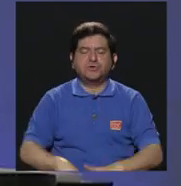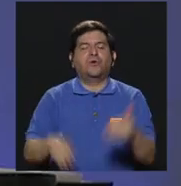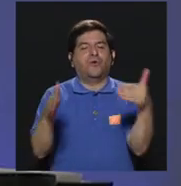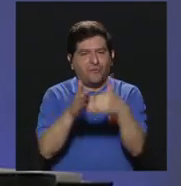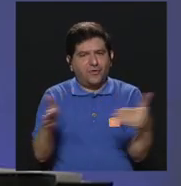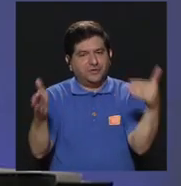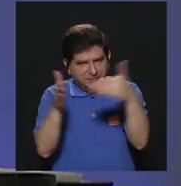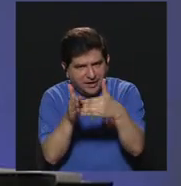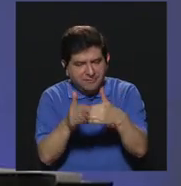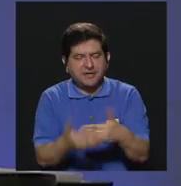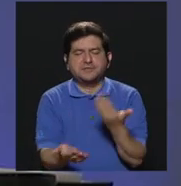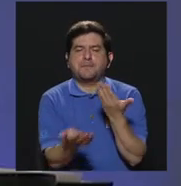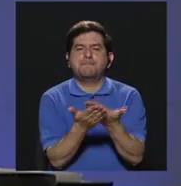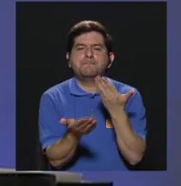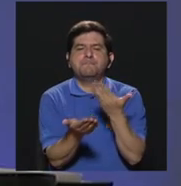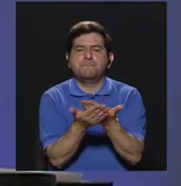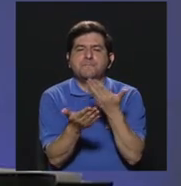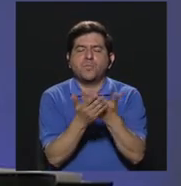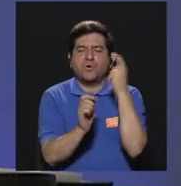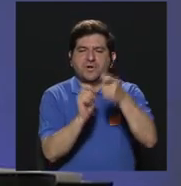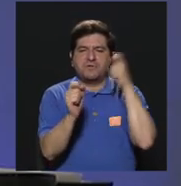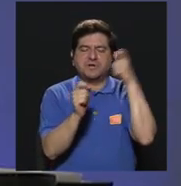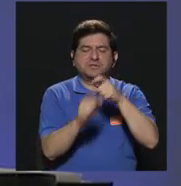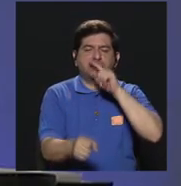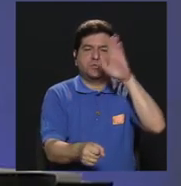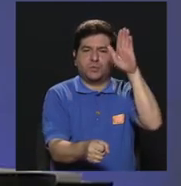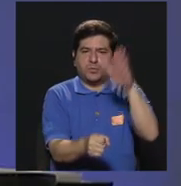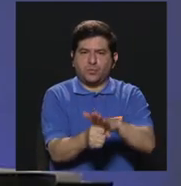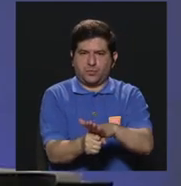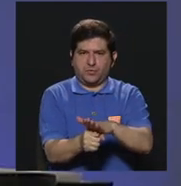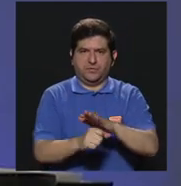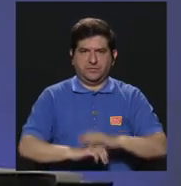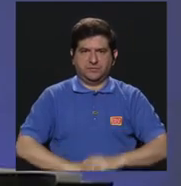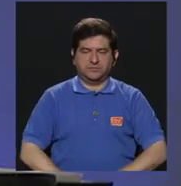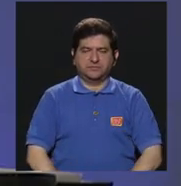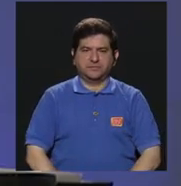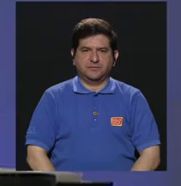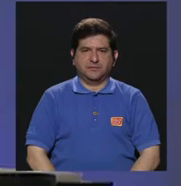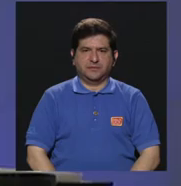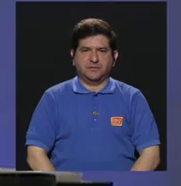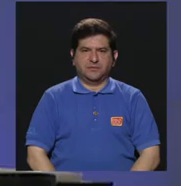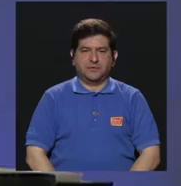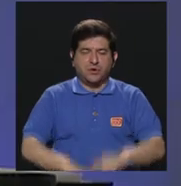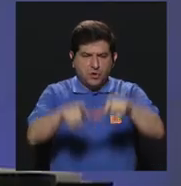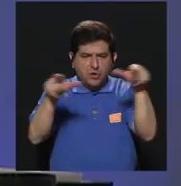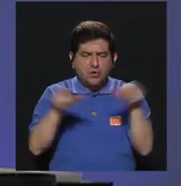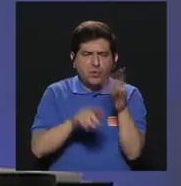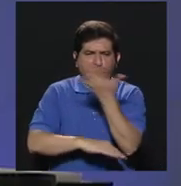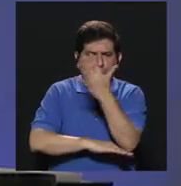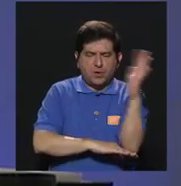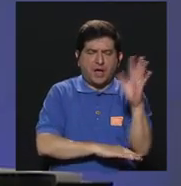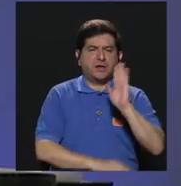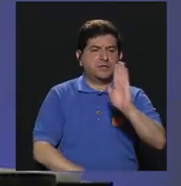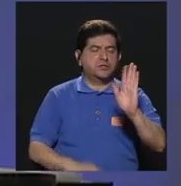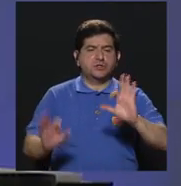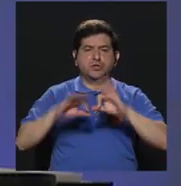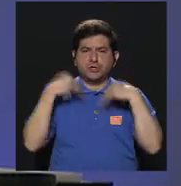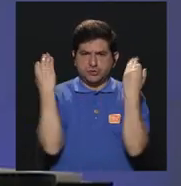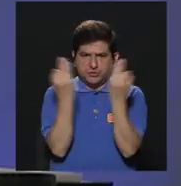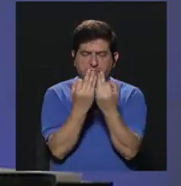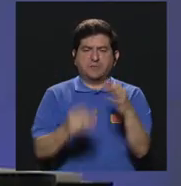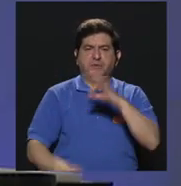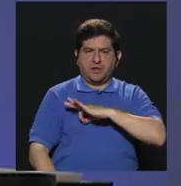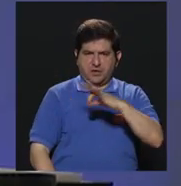más, testimonio viviente de su compromiso, propiedades boscosas que pertenecieron a su familia para